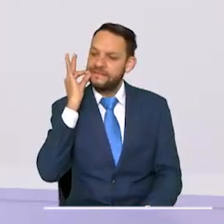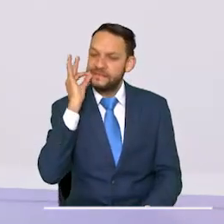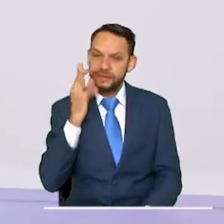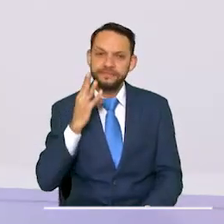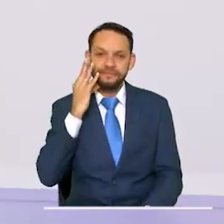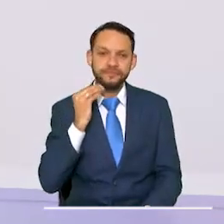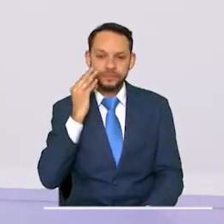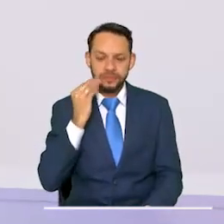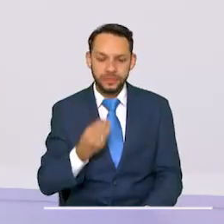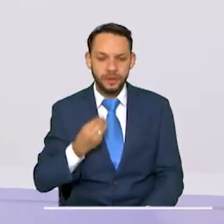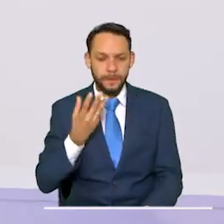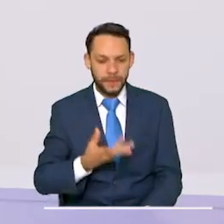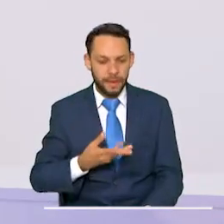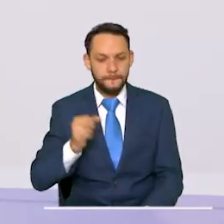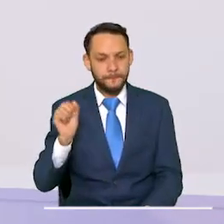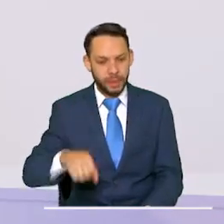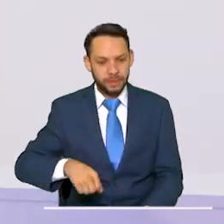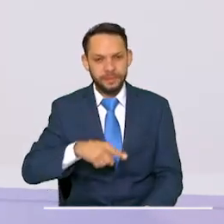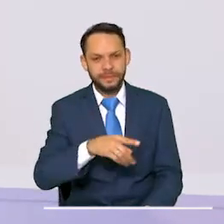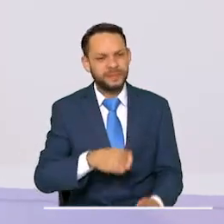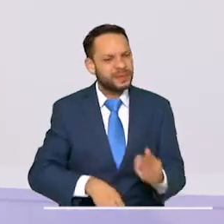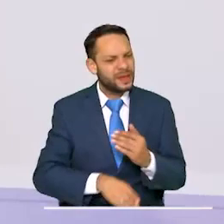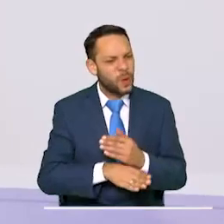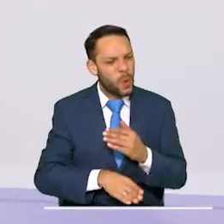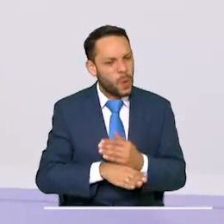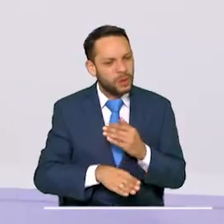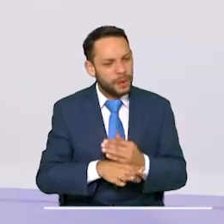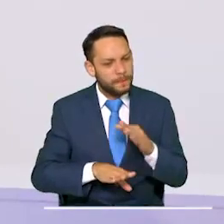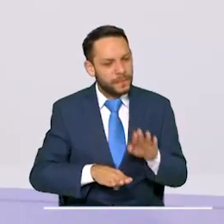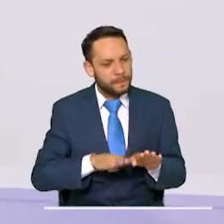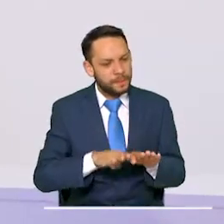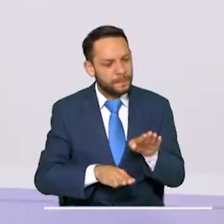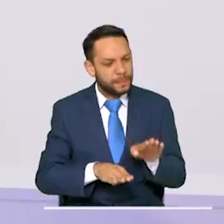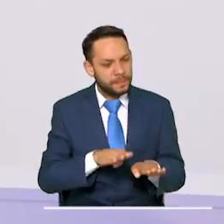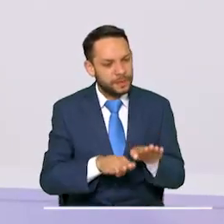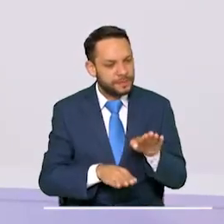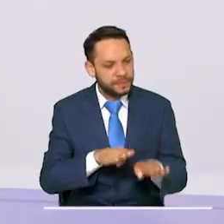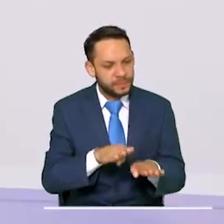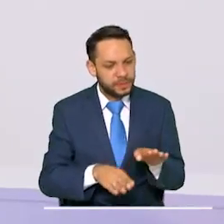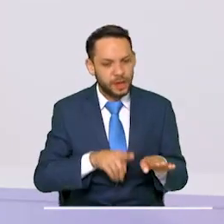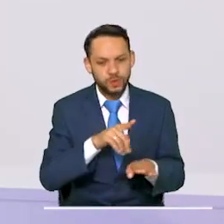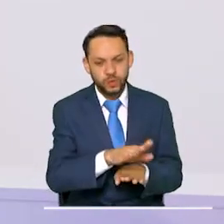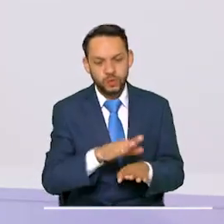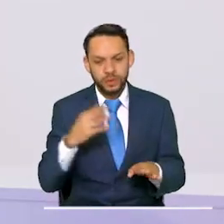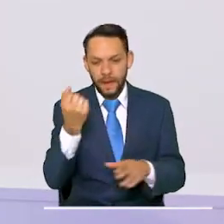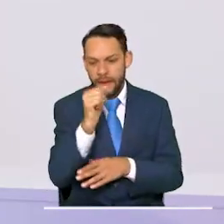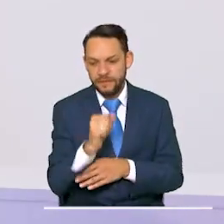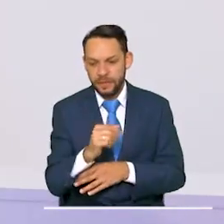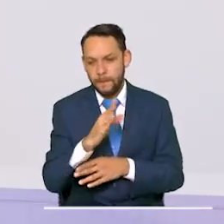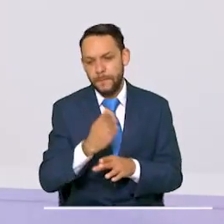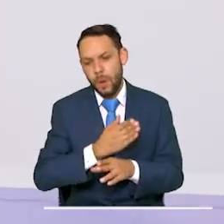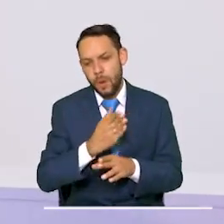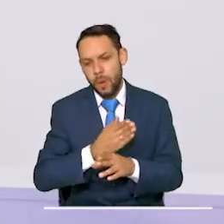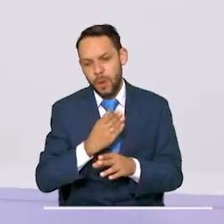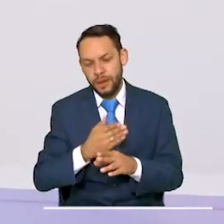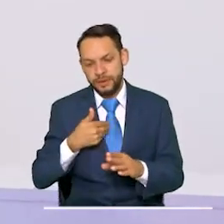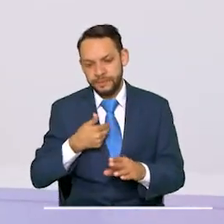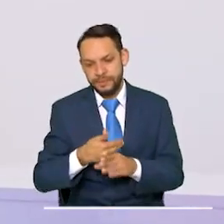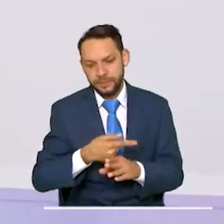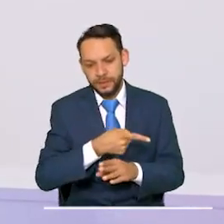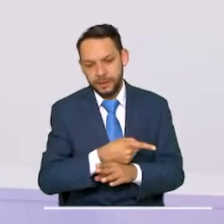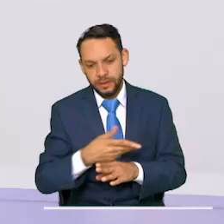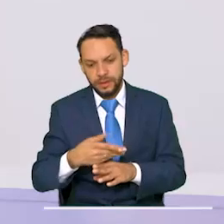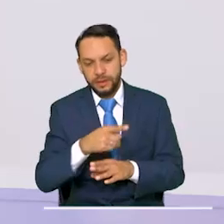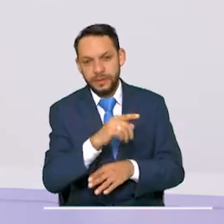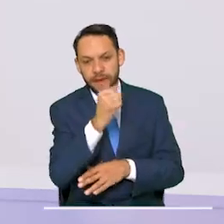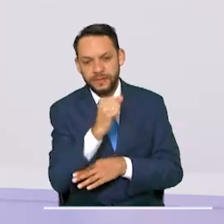pero hay procesos artesanales de producir un producto cannabinoide que son un fracaso, un fiasco y termina la gente frustrada